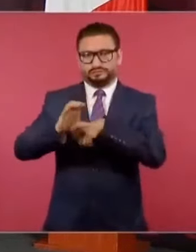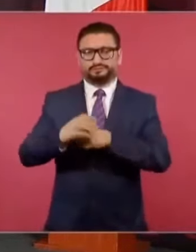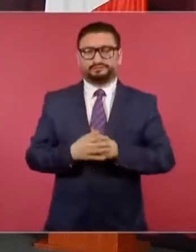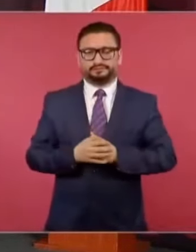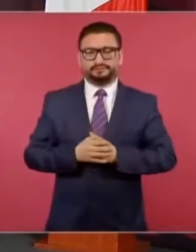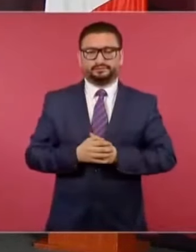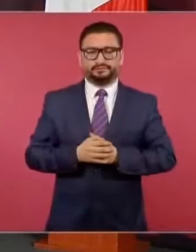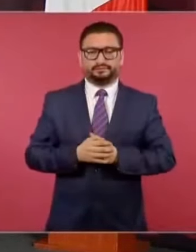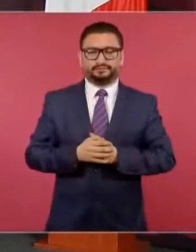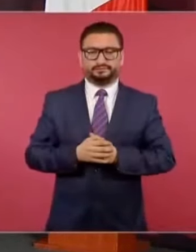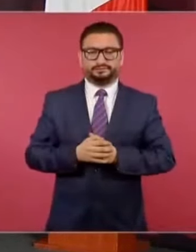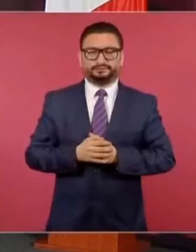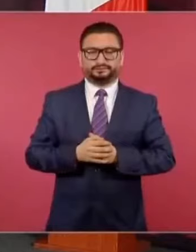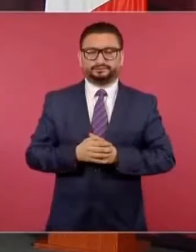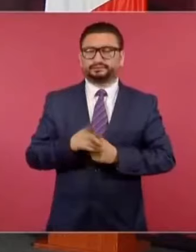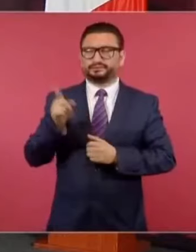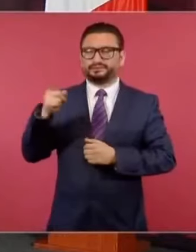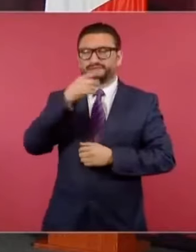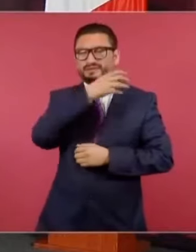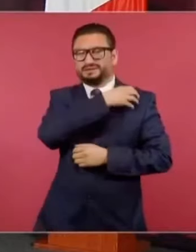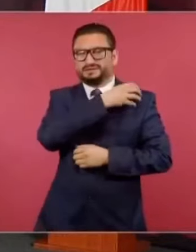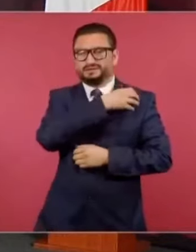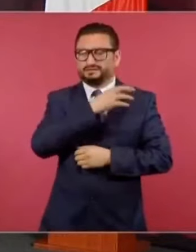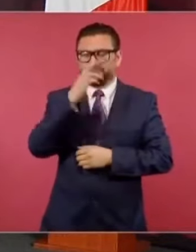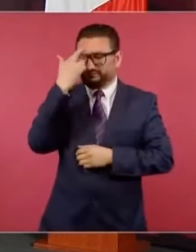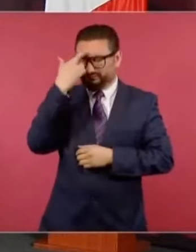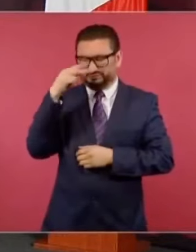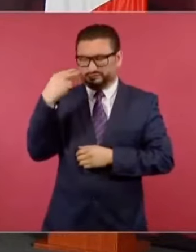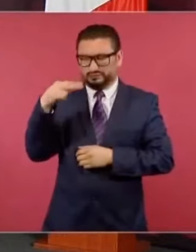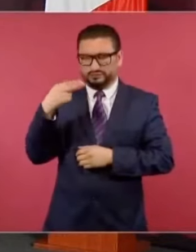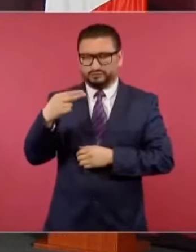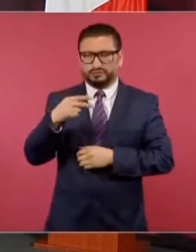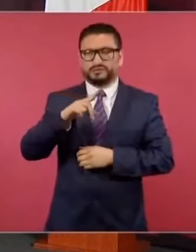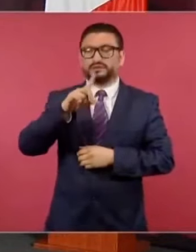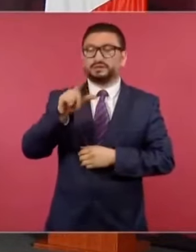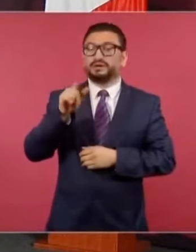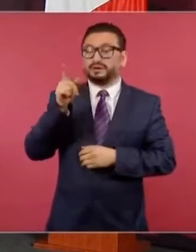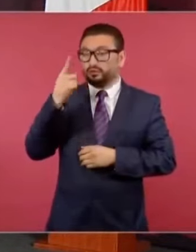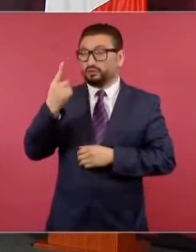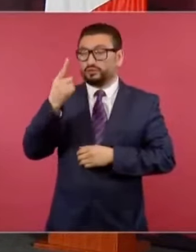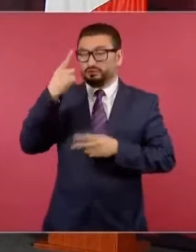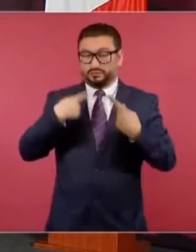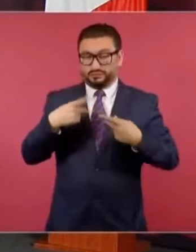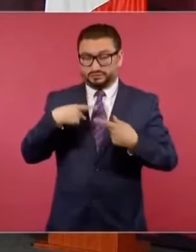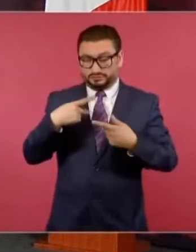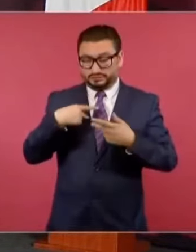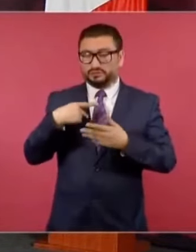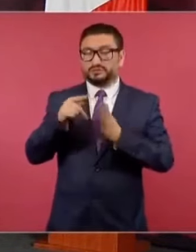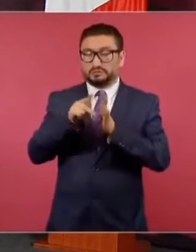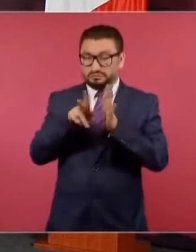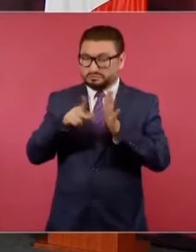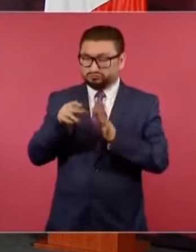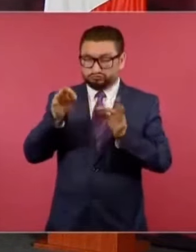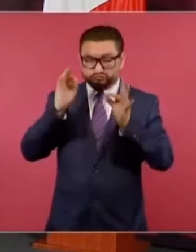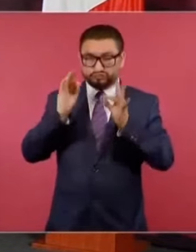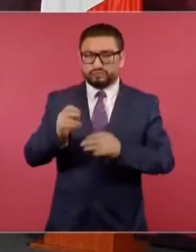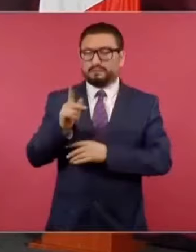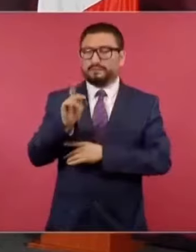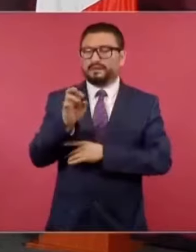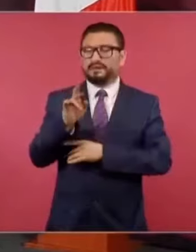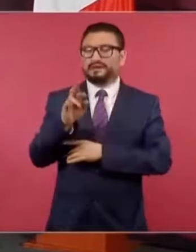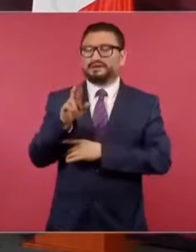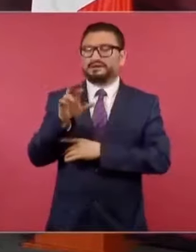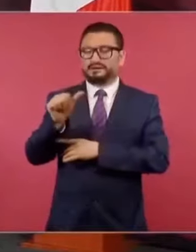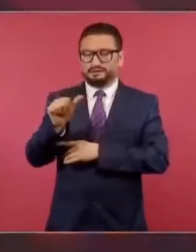colombianos un general que no recuerdo a su nombre y un gran periodista Pereira y en la